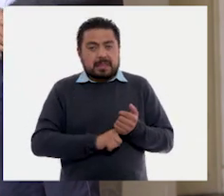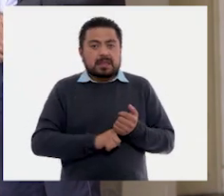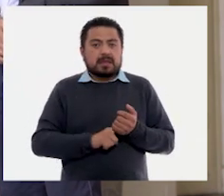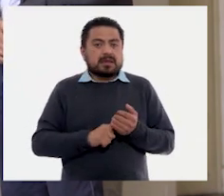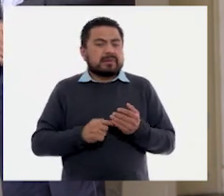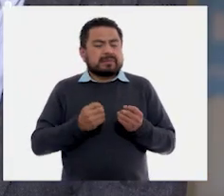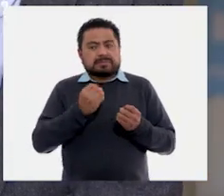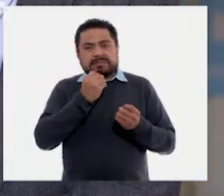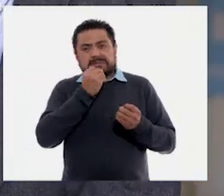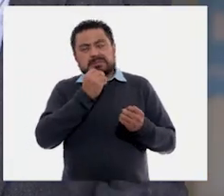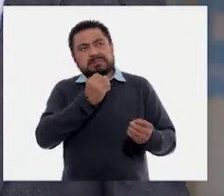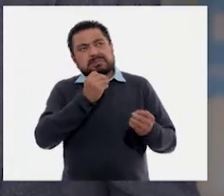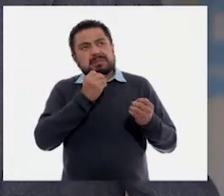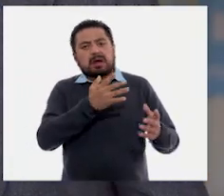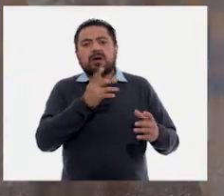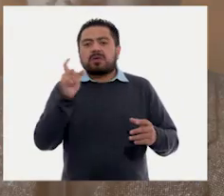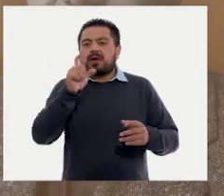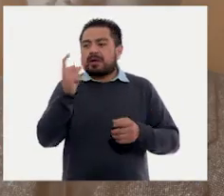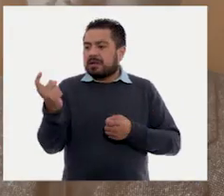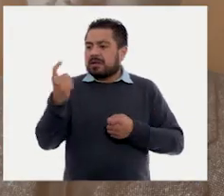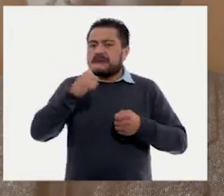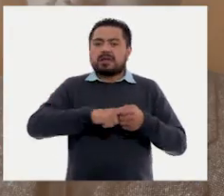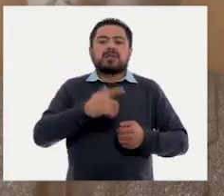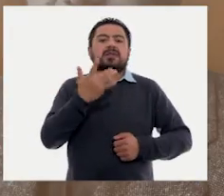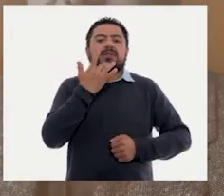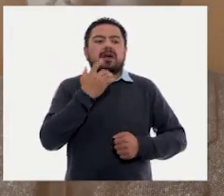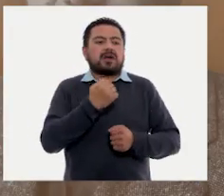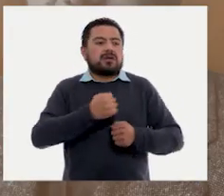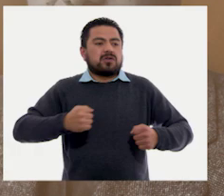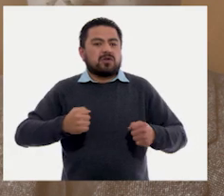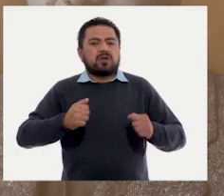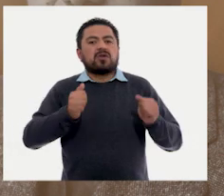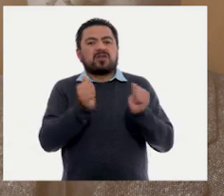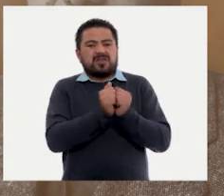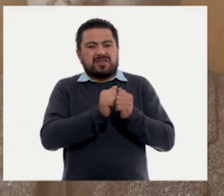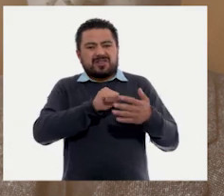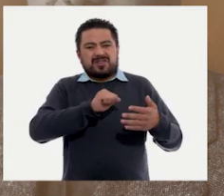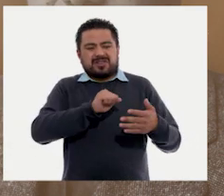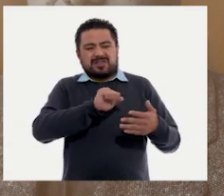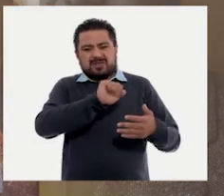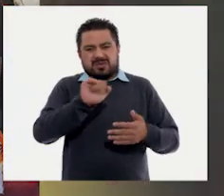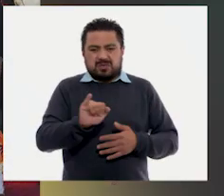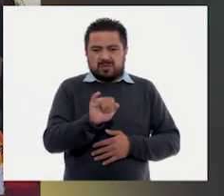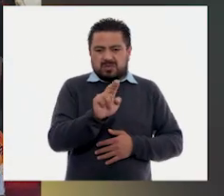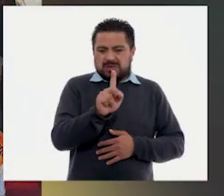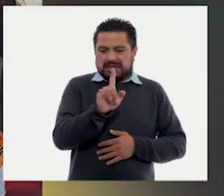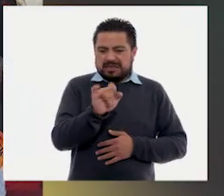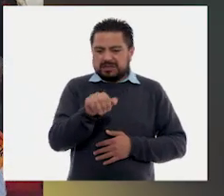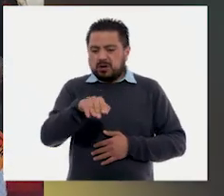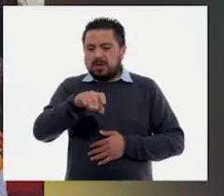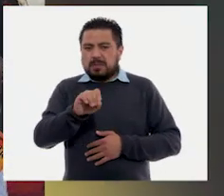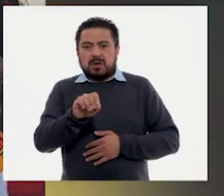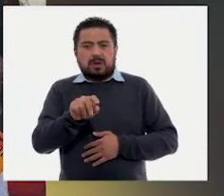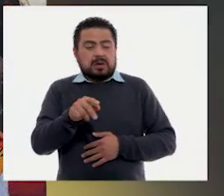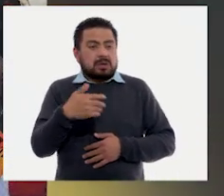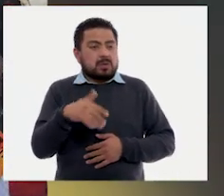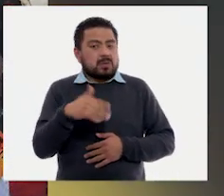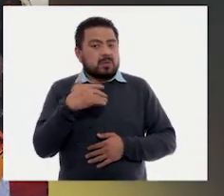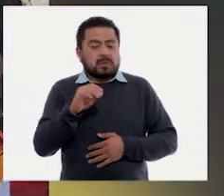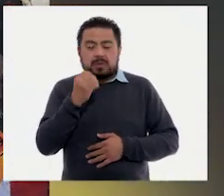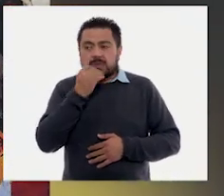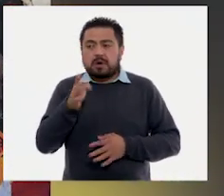realmente geniales. Cuando se sumó Diego Rivera al cubismo, es verdaderamente tan bueno